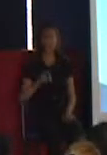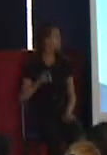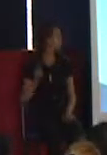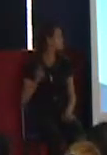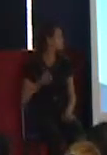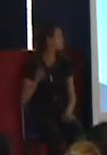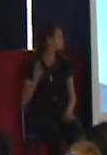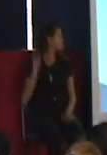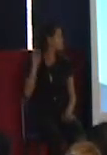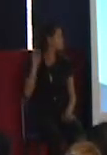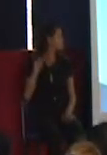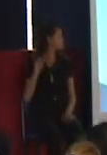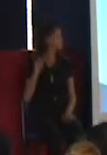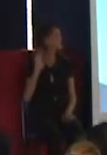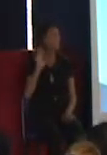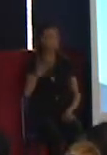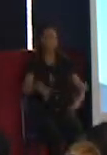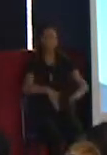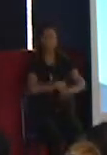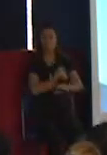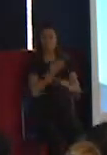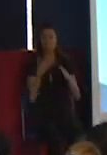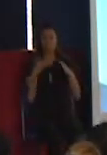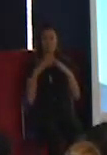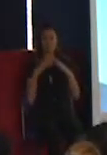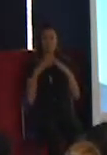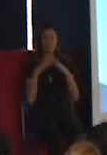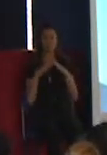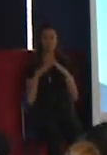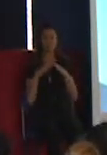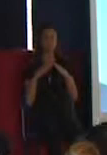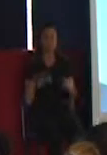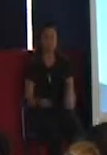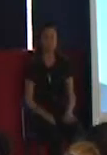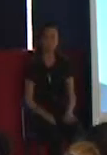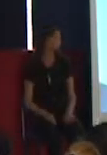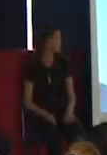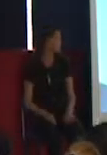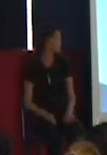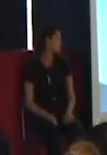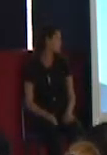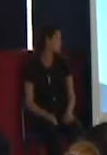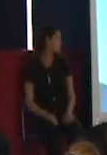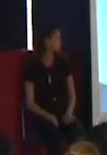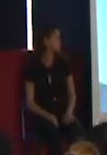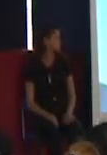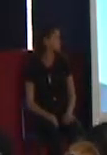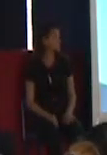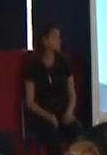Ministerio de al Ministerio de Vivienda, ¿sí? Que